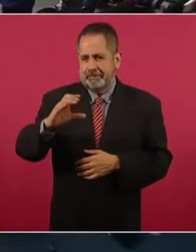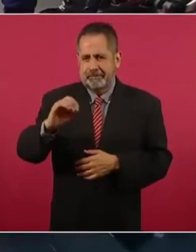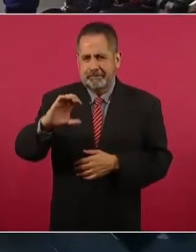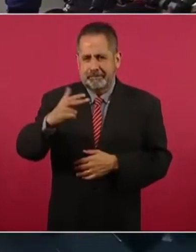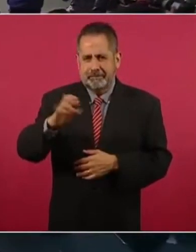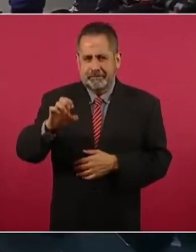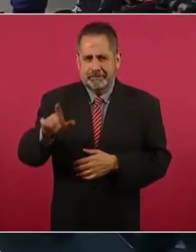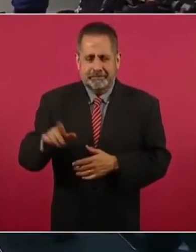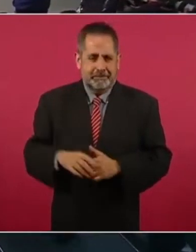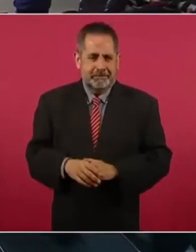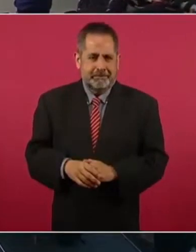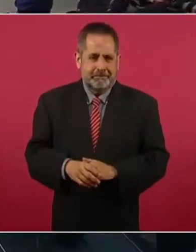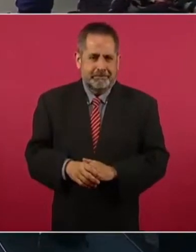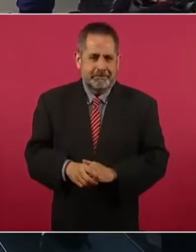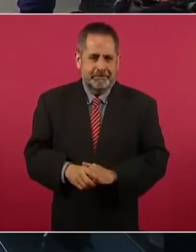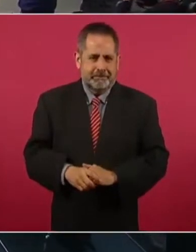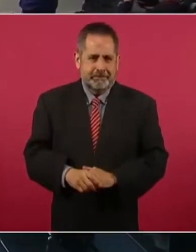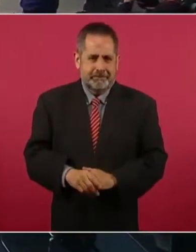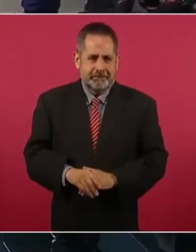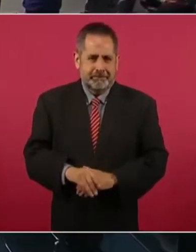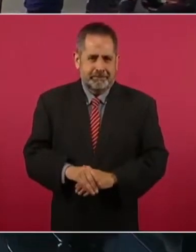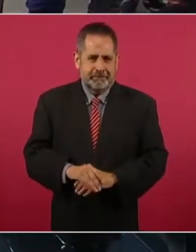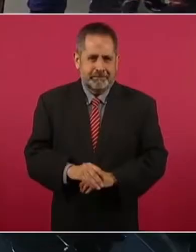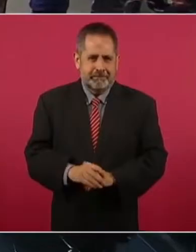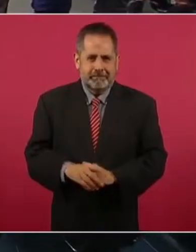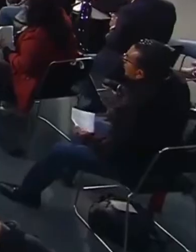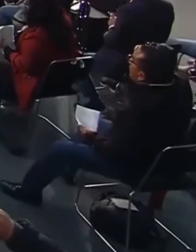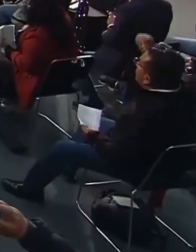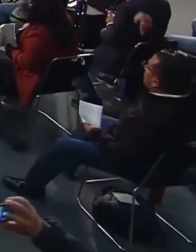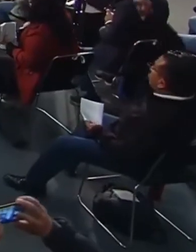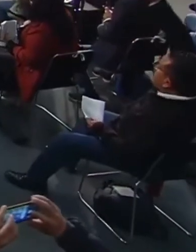Vamos, espérese, porque está muy larga la conferencia esta. Tenemos tiempo.